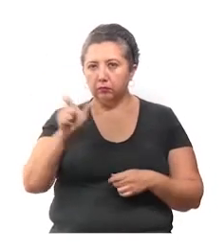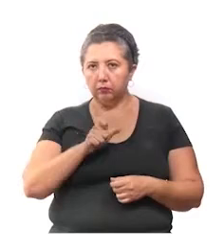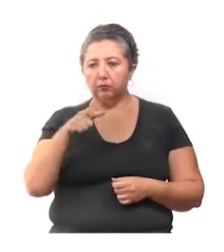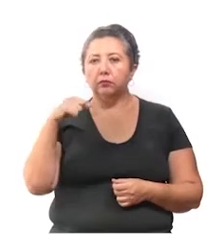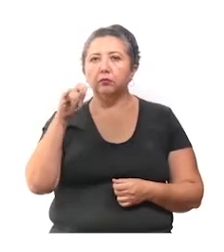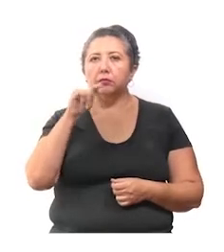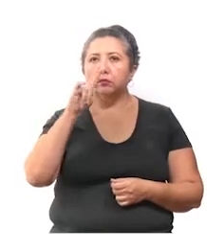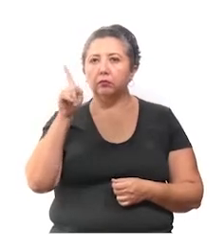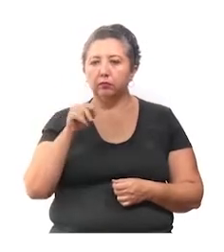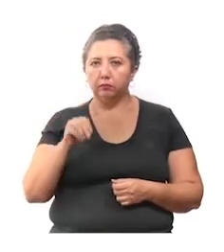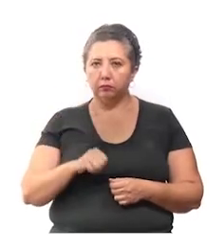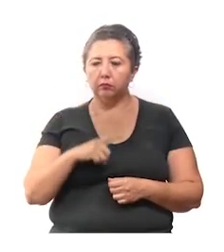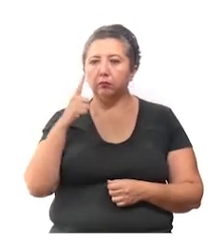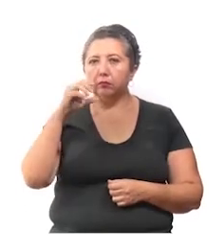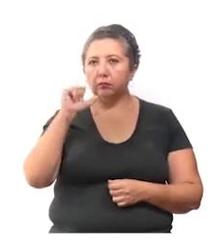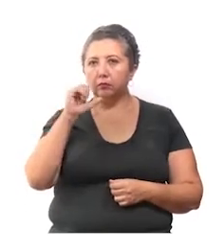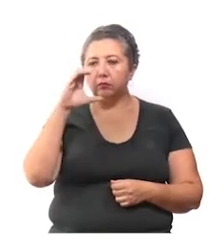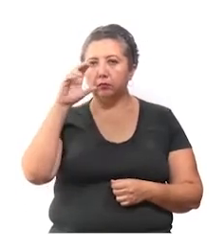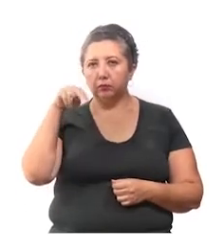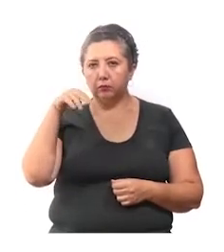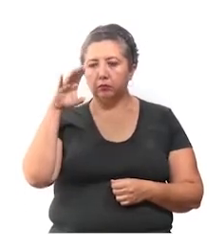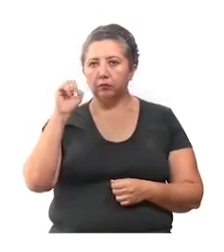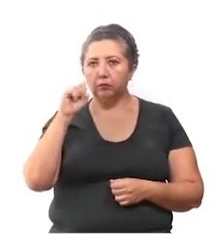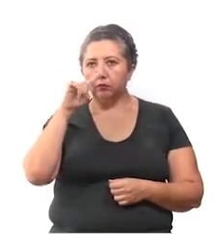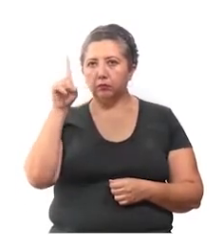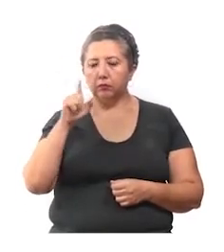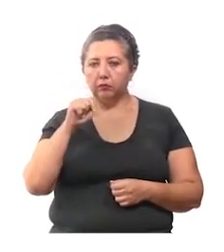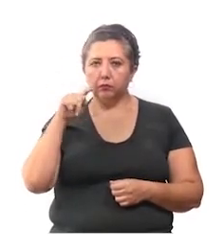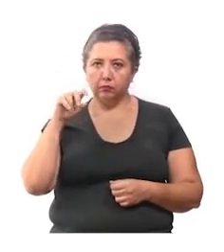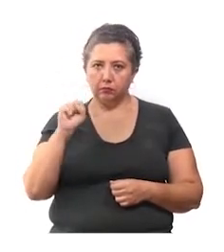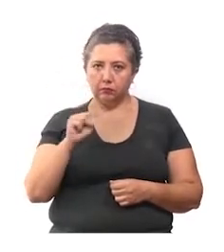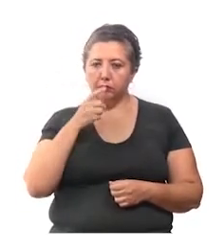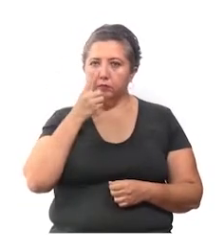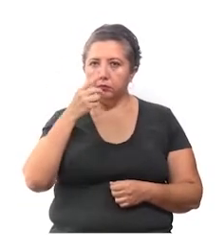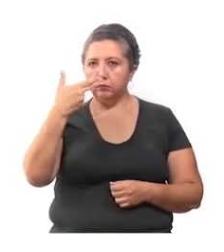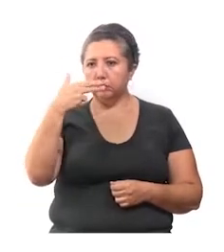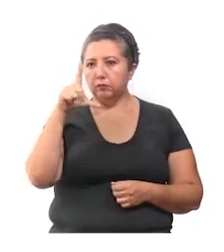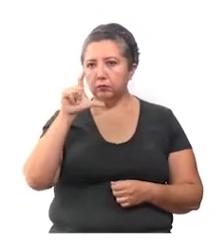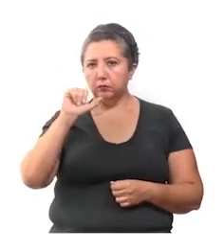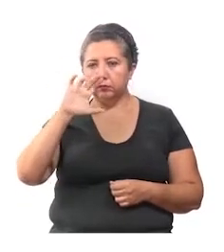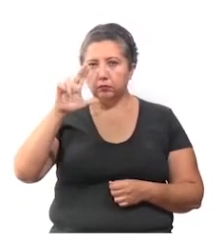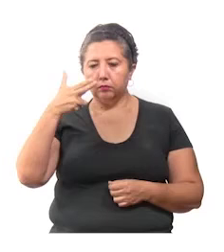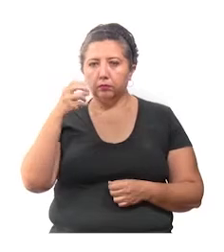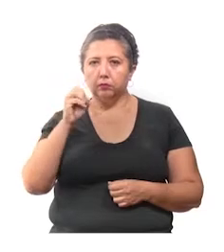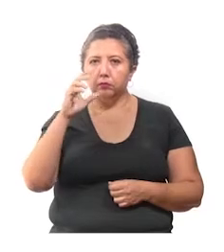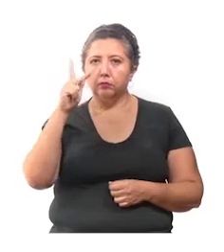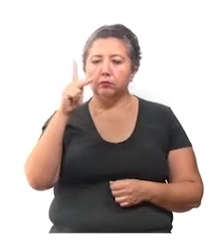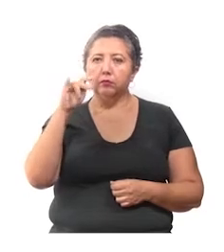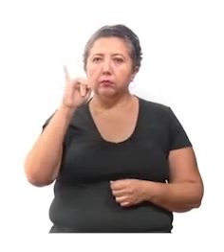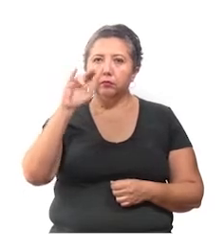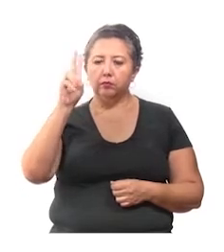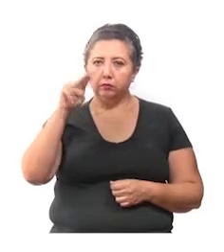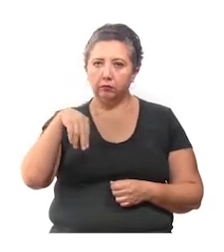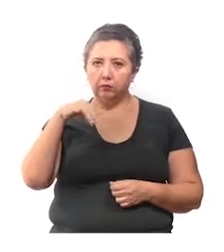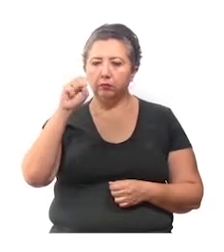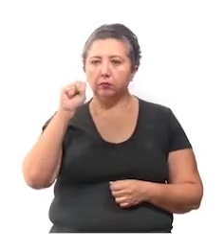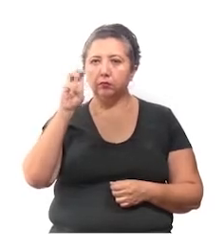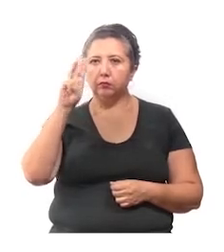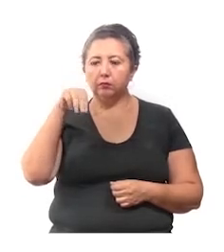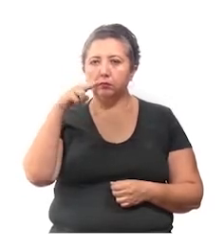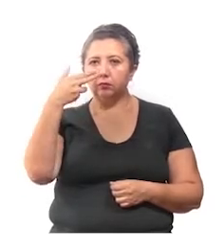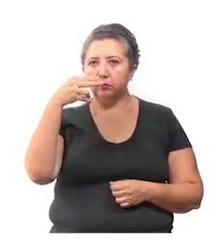y Tizimín, 1 en Acanqué, Celestún, Citats, Soncahuich, Jalachó, Junucma, Opichán, Oshkuskap,